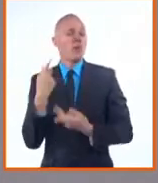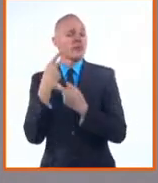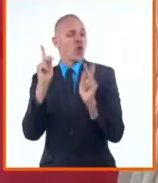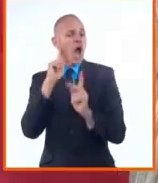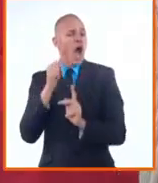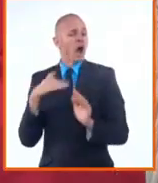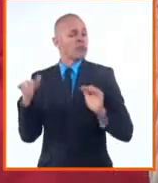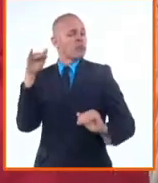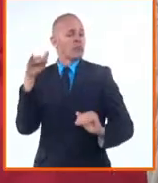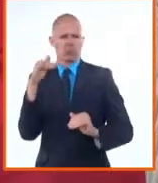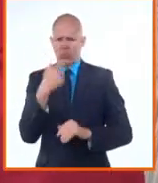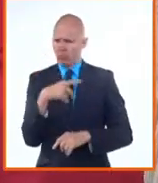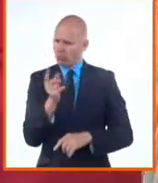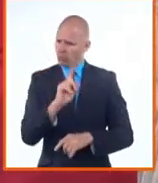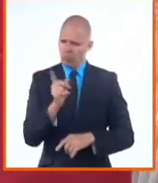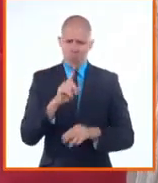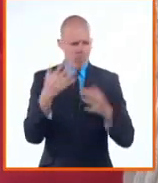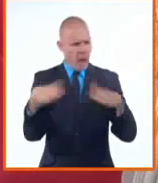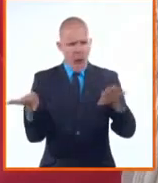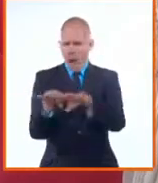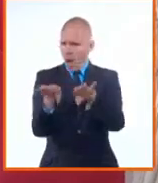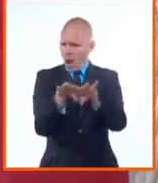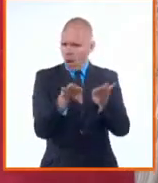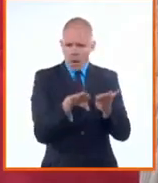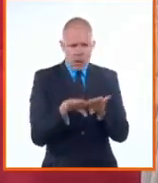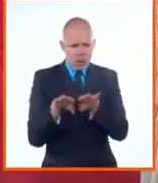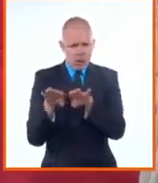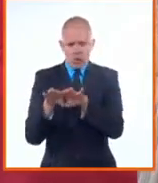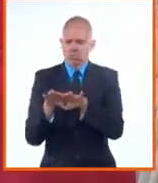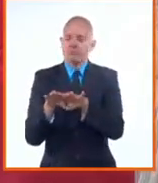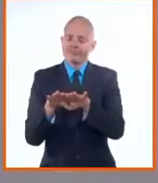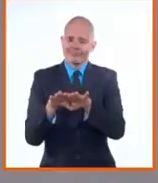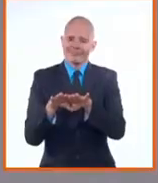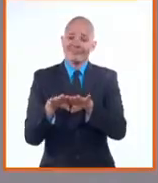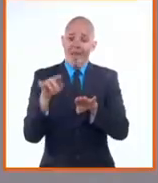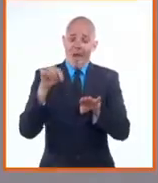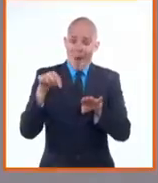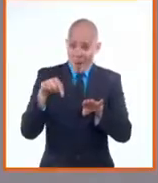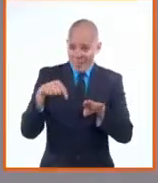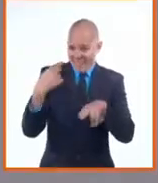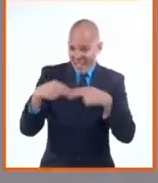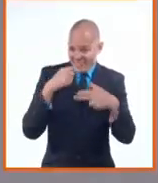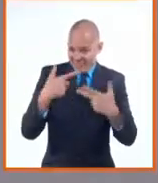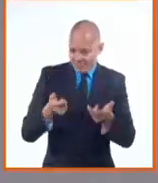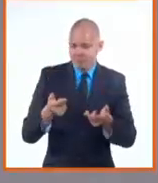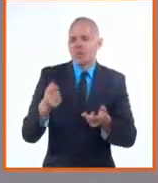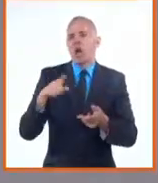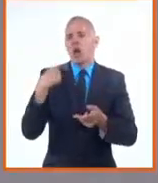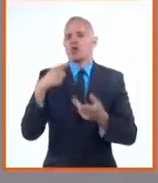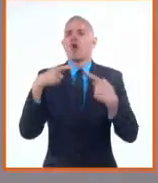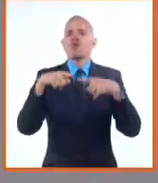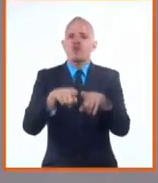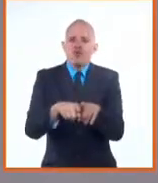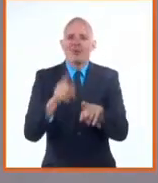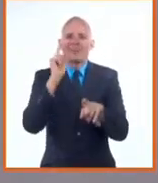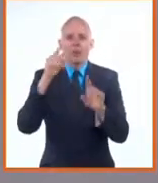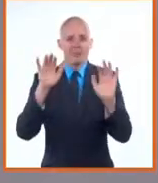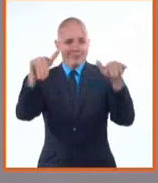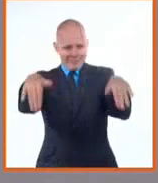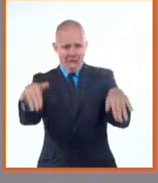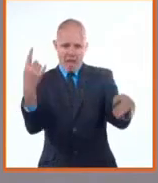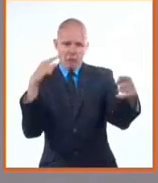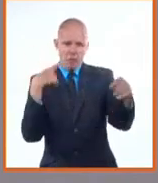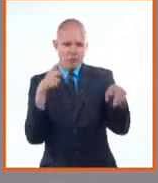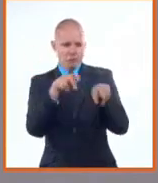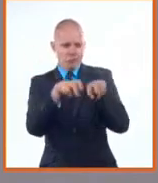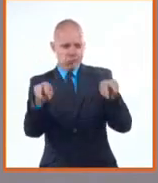a Cuba por eso hoy cuando tuvimos la posibilidad de acompañar en uno de los Ómnibus a varios de los